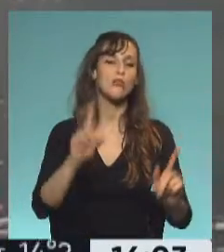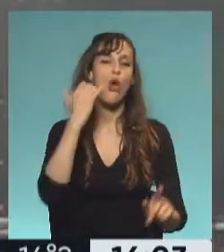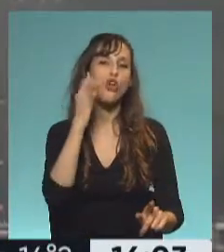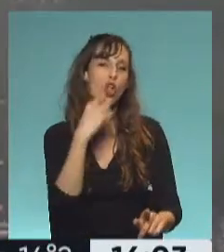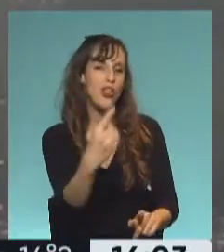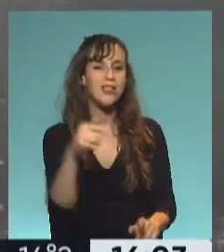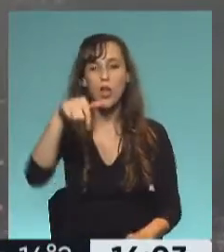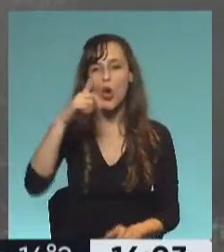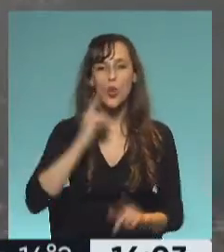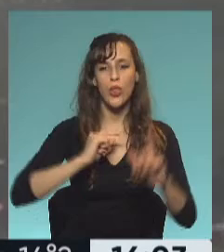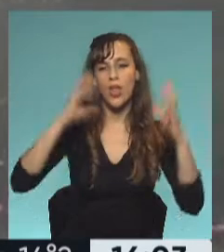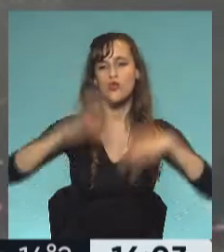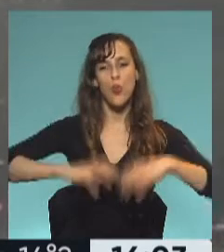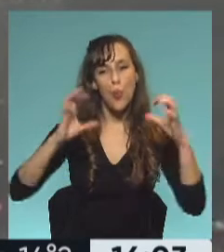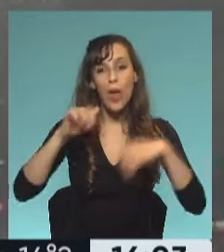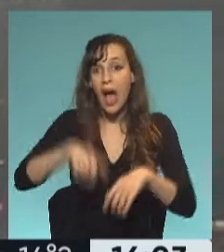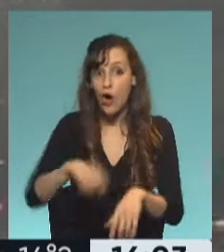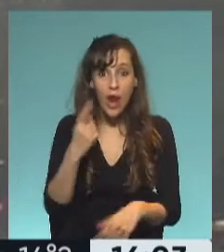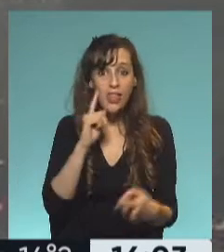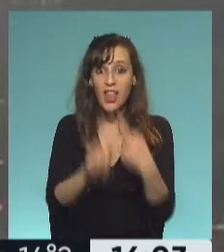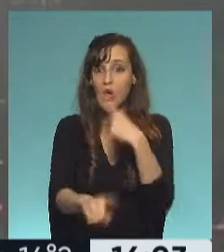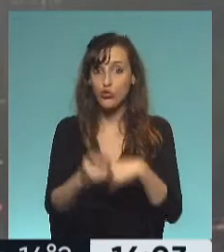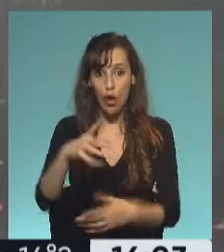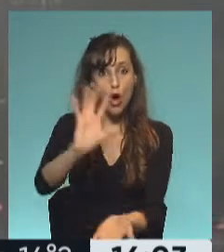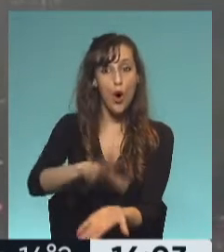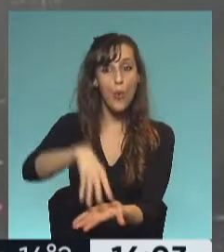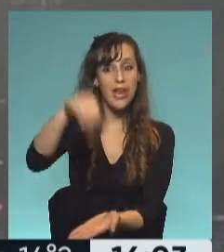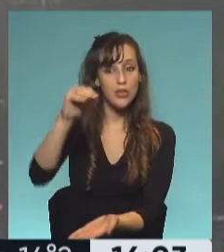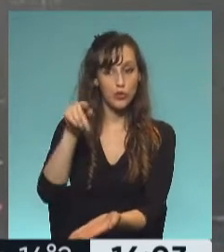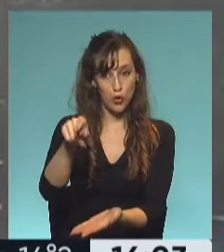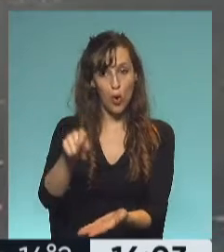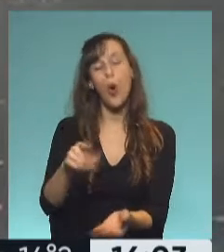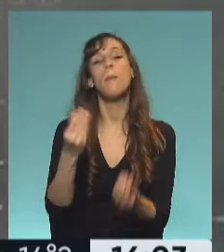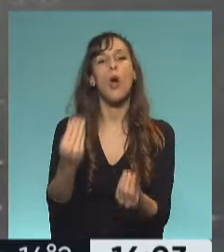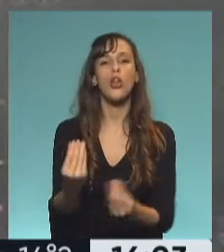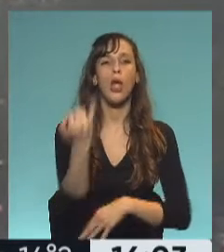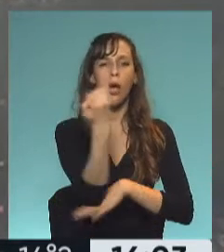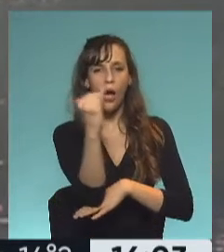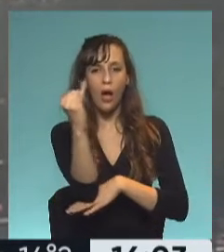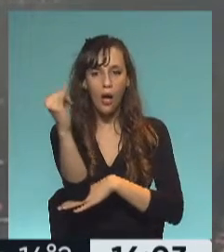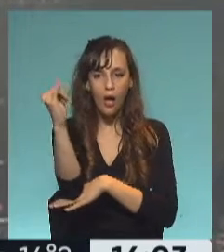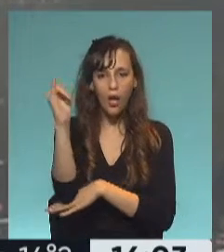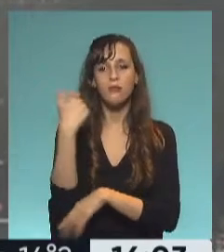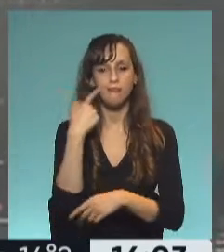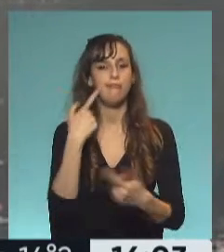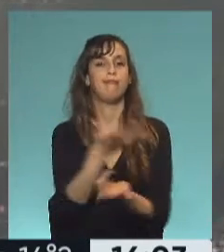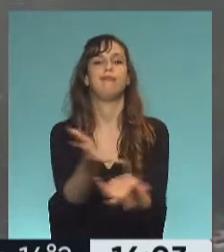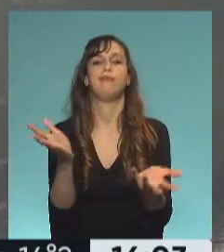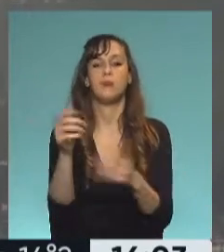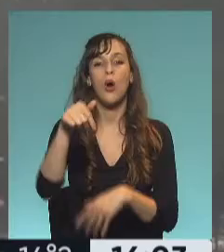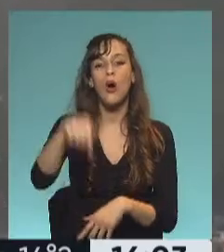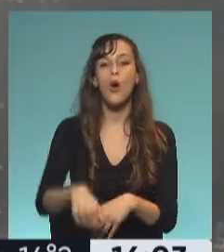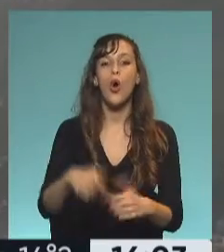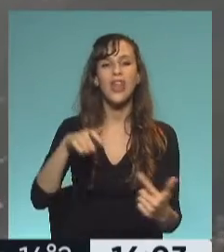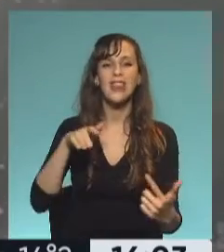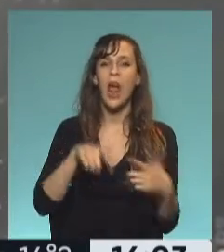lluvia. Esto es en vivo. En el obelisco. Porque nuestro móvil, a pesar de la lluvia, recorre la ciudad. Hoy vamos a estar en un